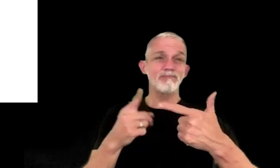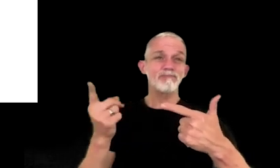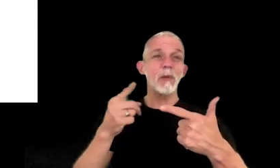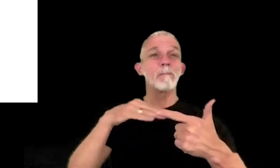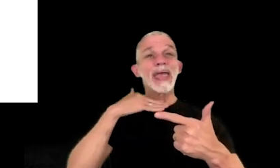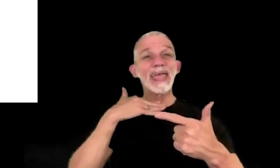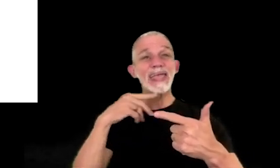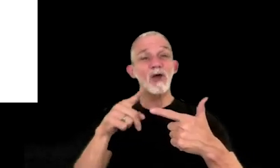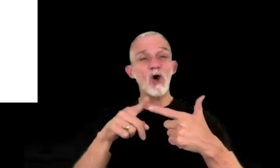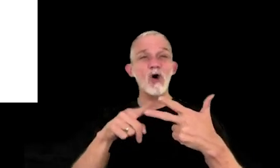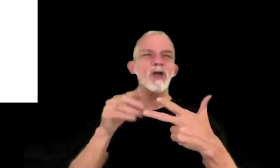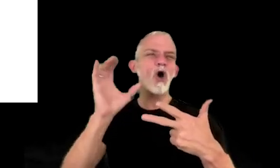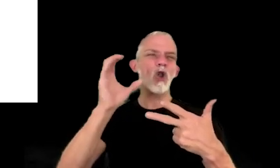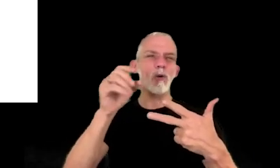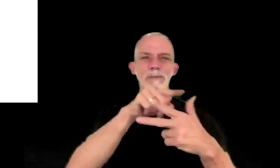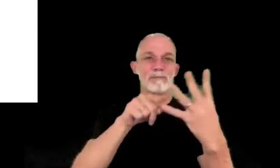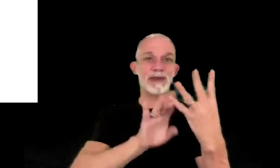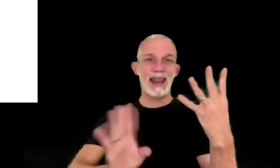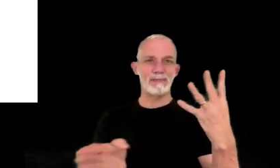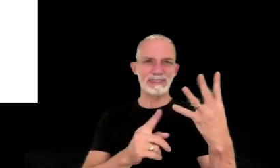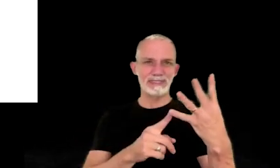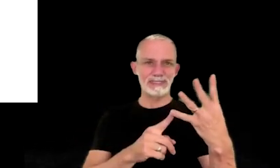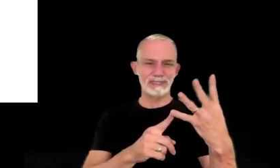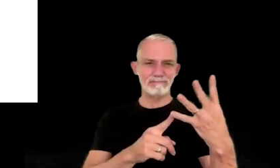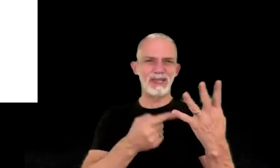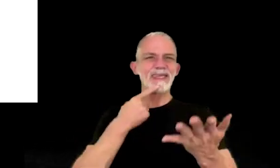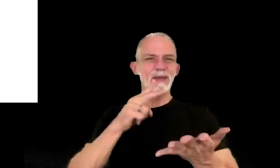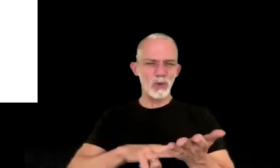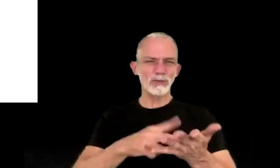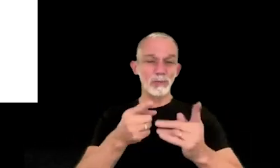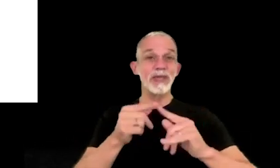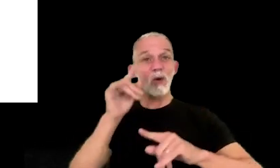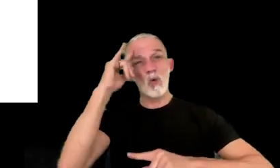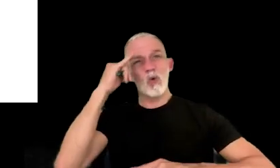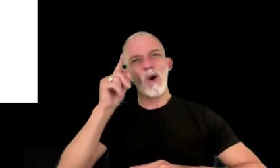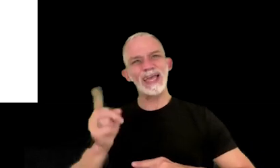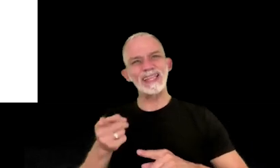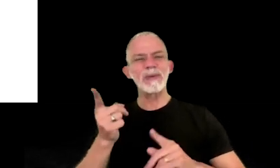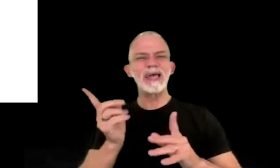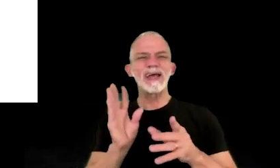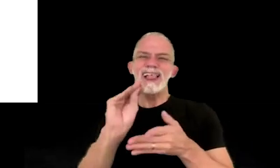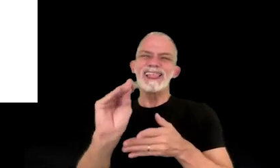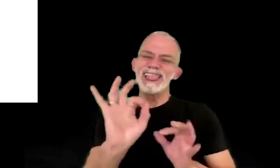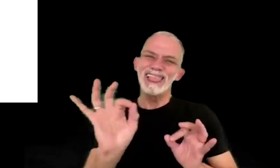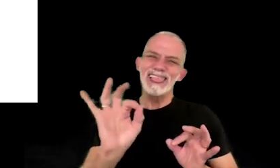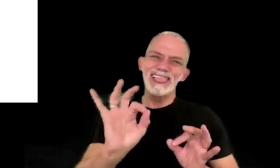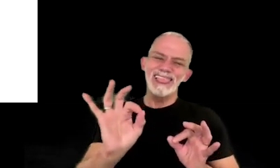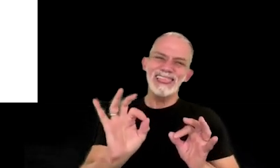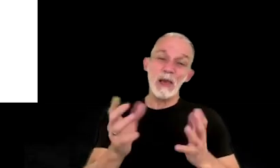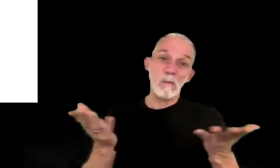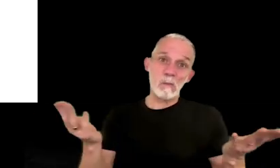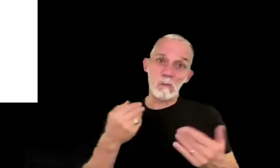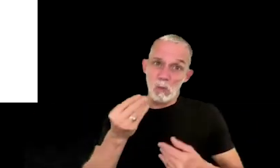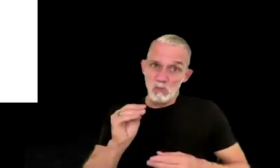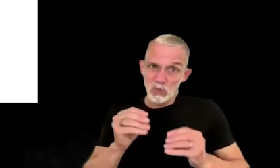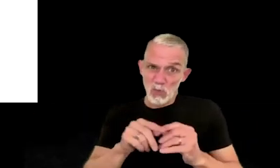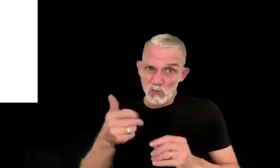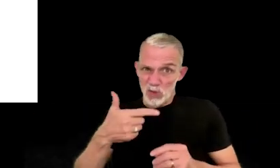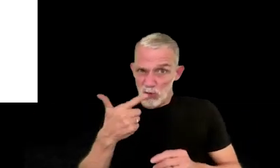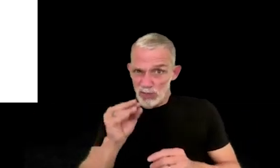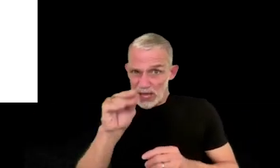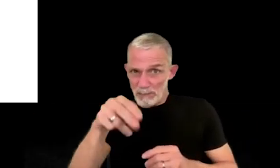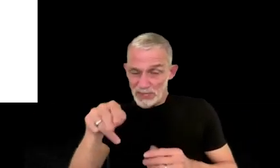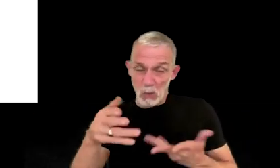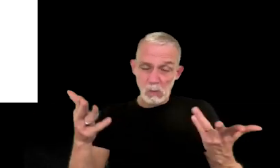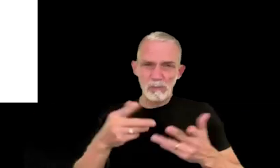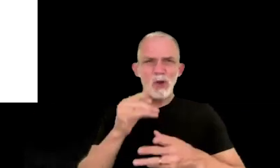México y Colombia. ¿Mm? Y Uruguay también. No lo he incorporado esto en este análisis, desconozco el motivo, pero Uruguay está aplicando un impuesto